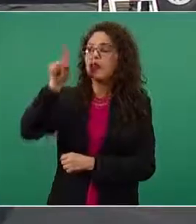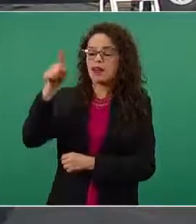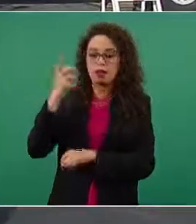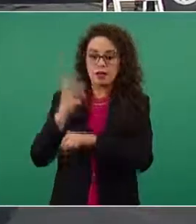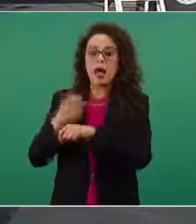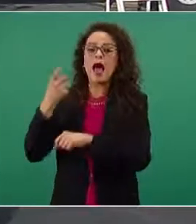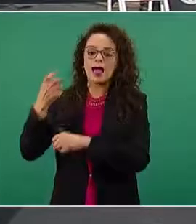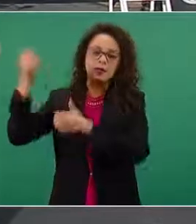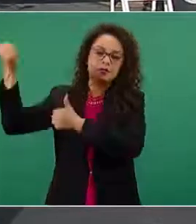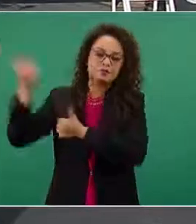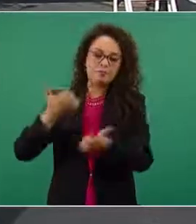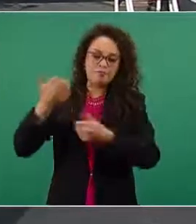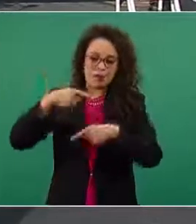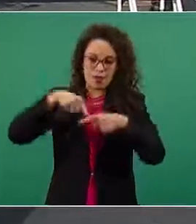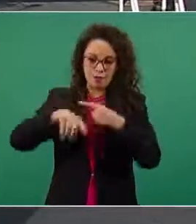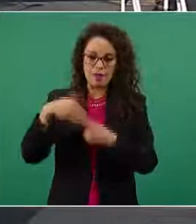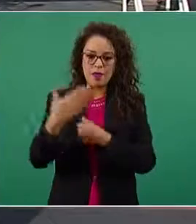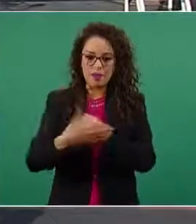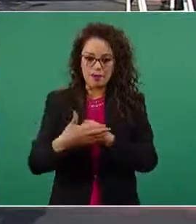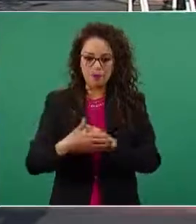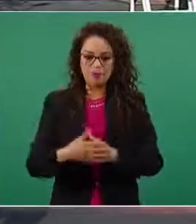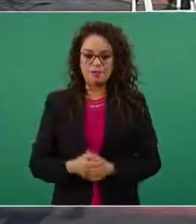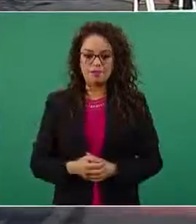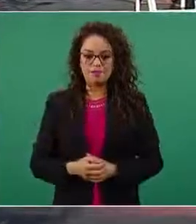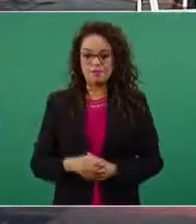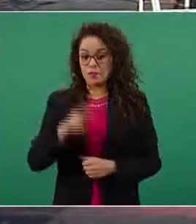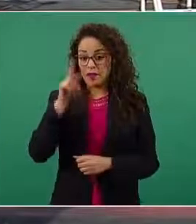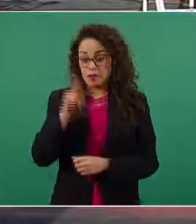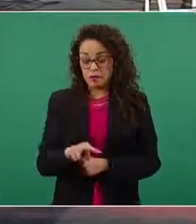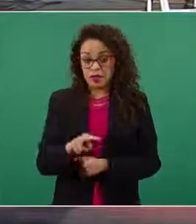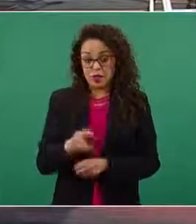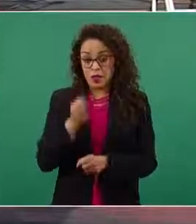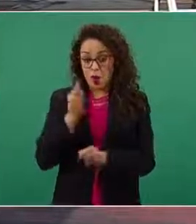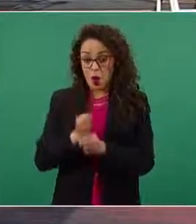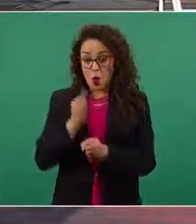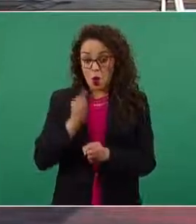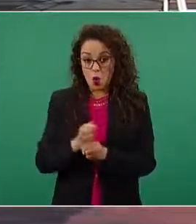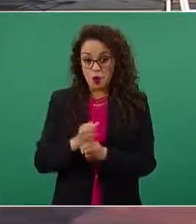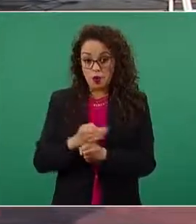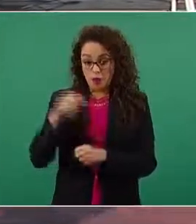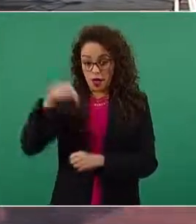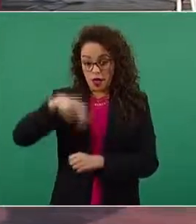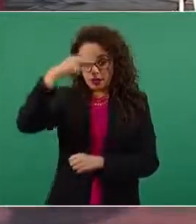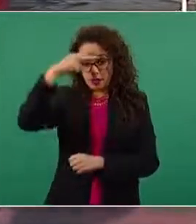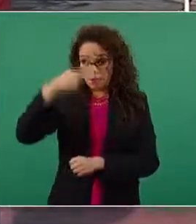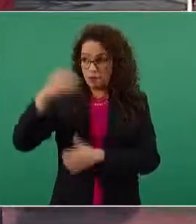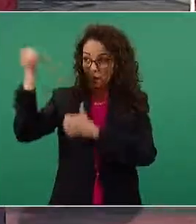estabilizar. La verdad que con el tema de Pfizer, a la fecha ya están en nuestro país